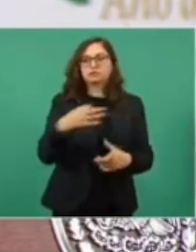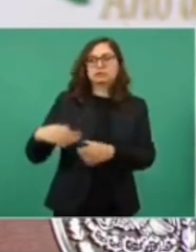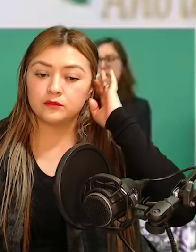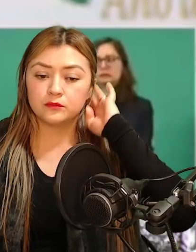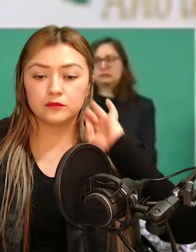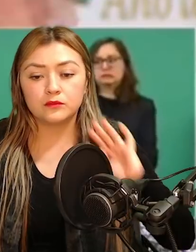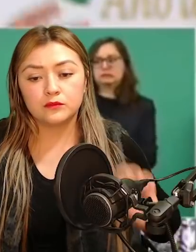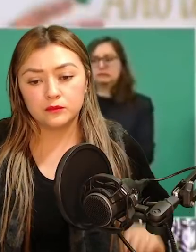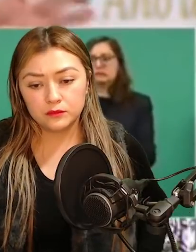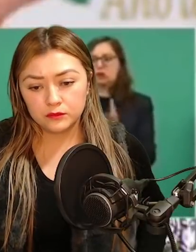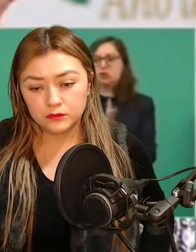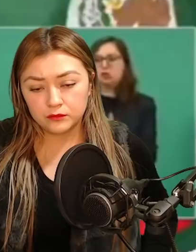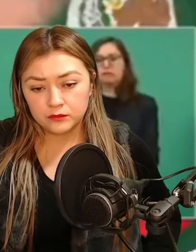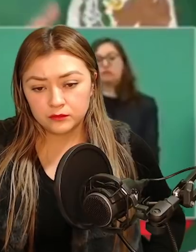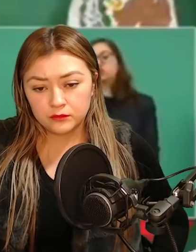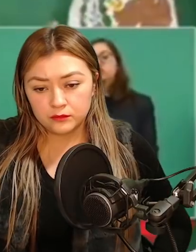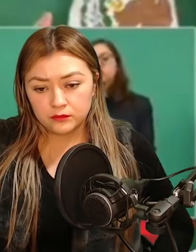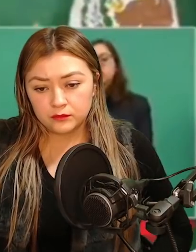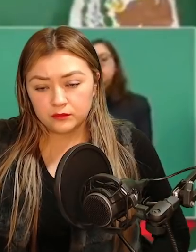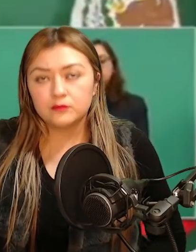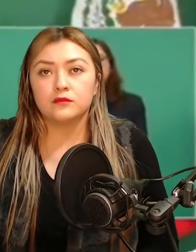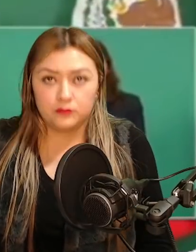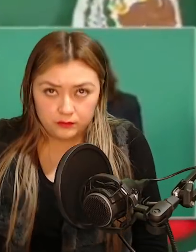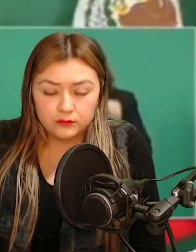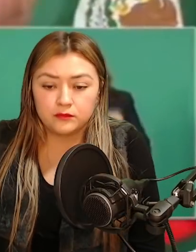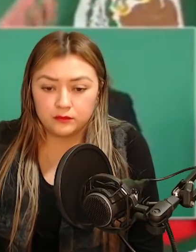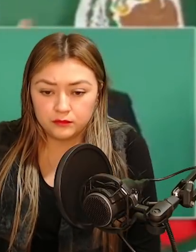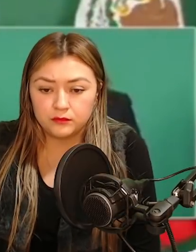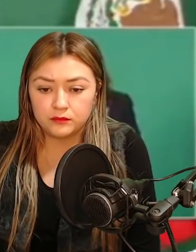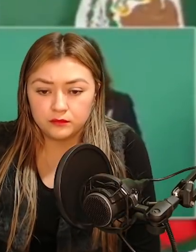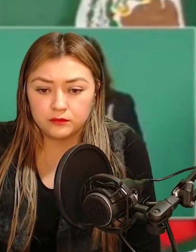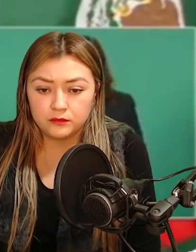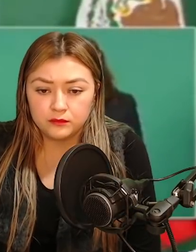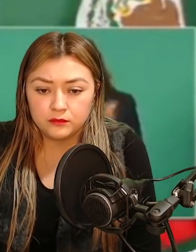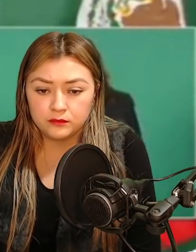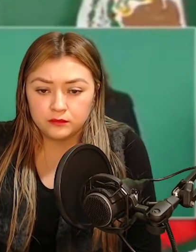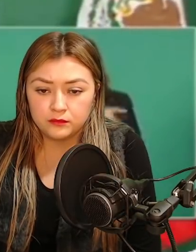en una de esas van a llamar a no votar martínez